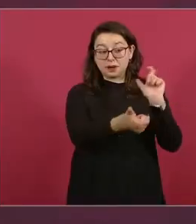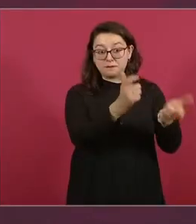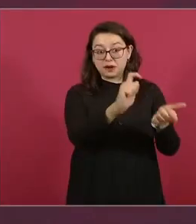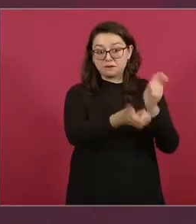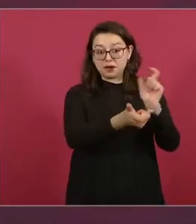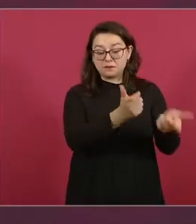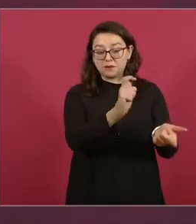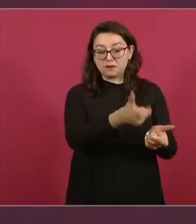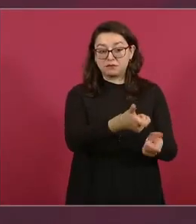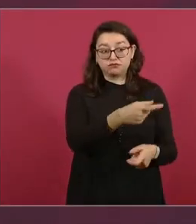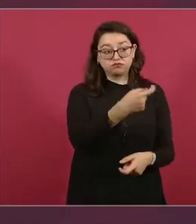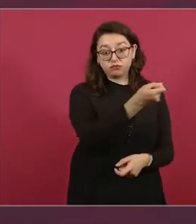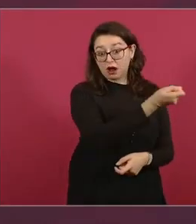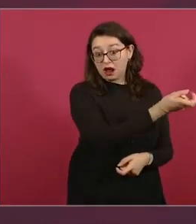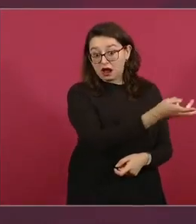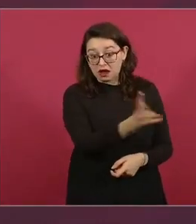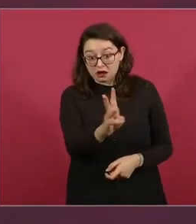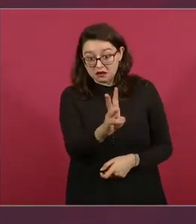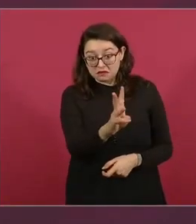que